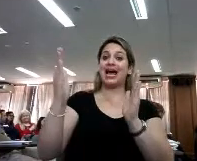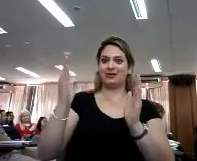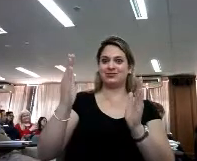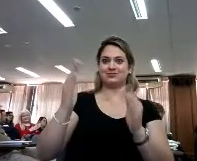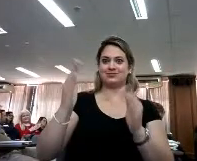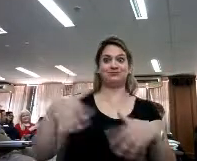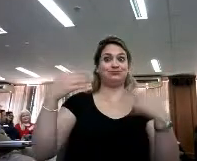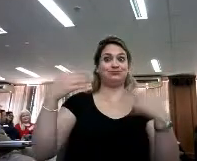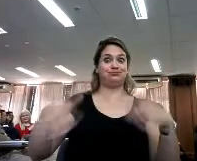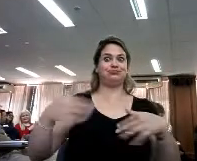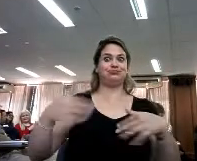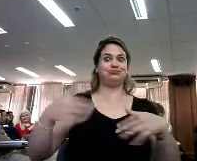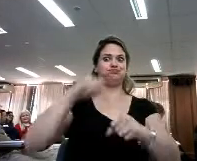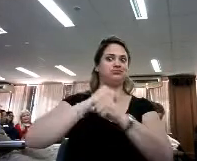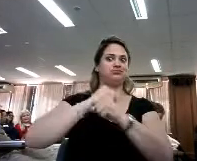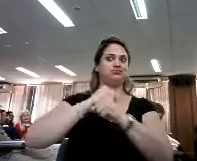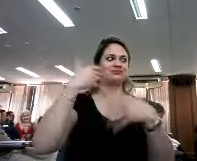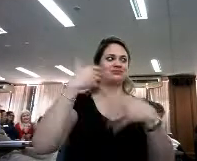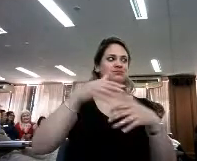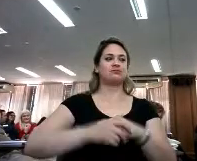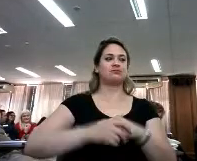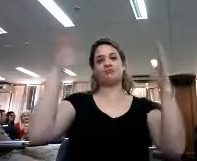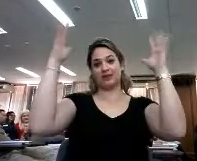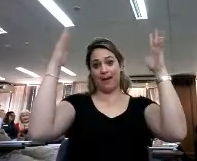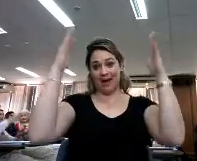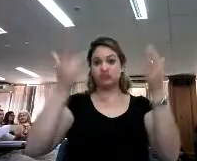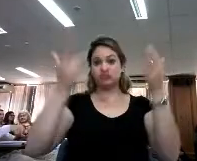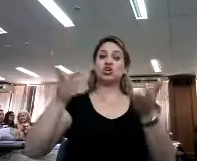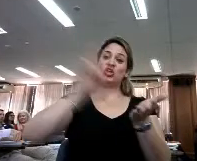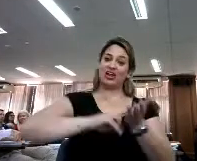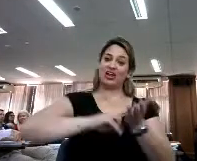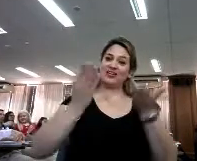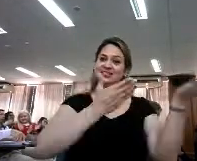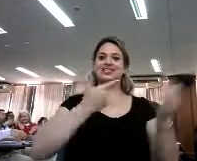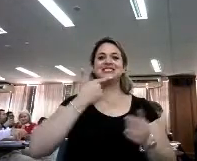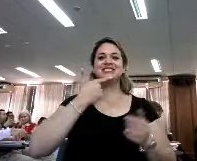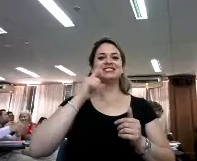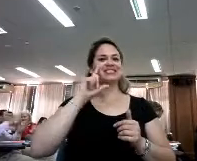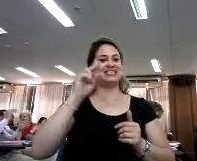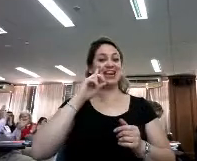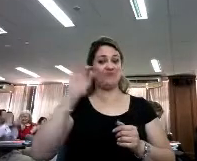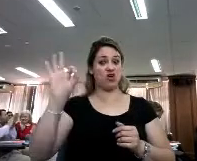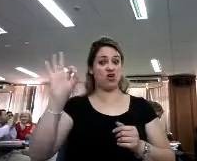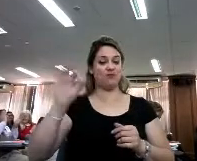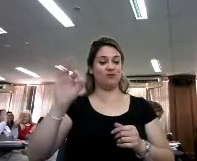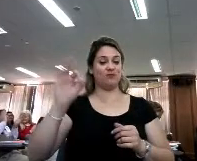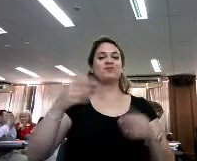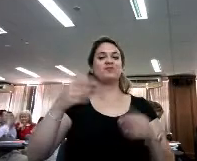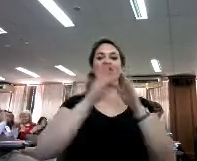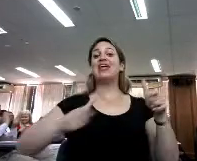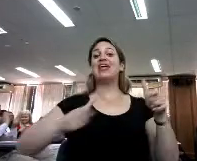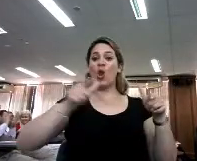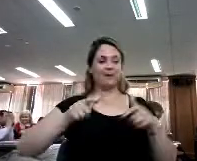matar. ¿Eh? Bueno, un aplauso de nuevo a Silvio, muchas gracias.